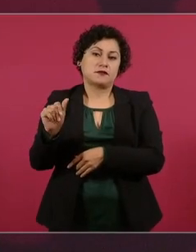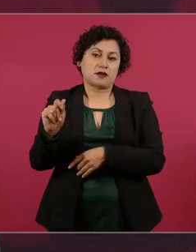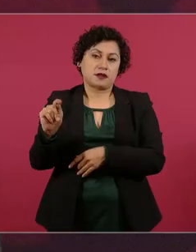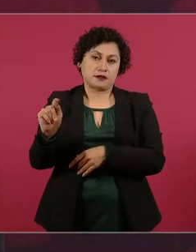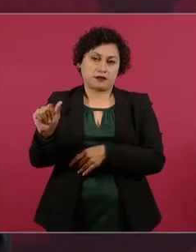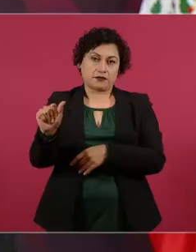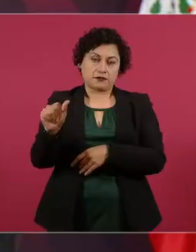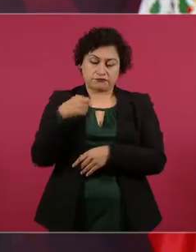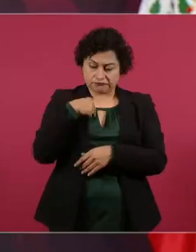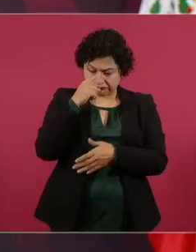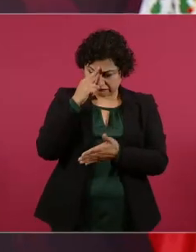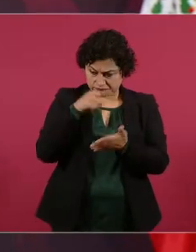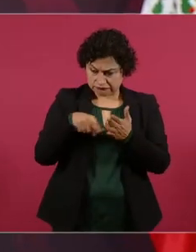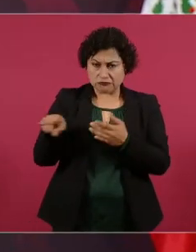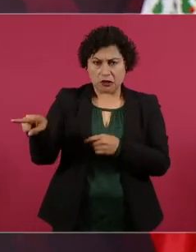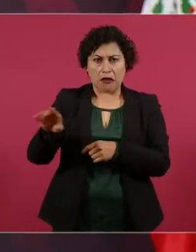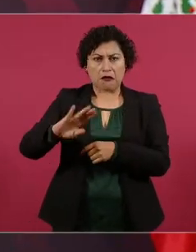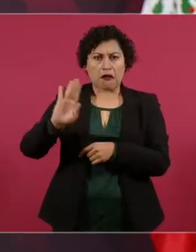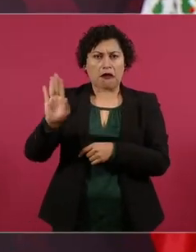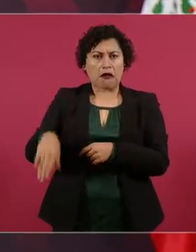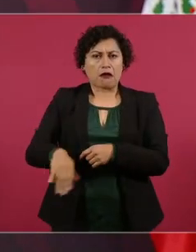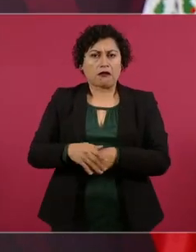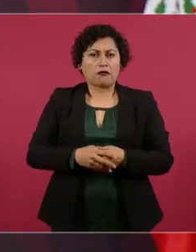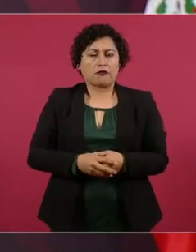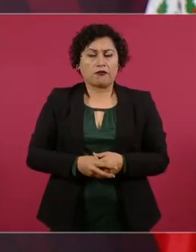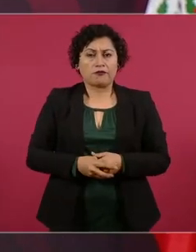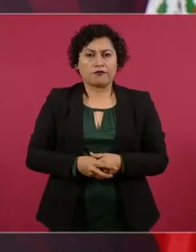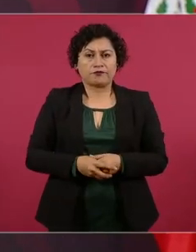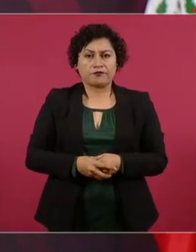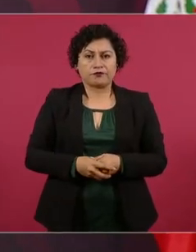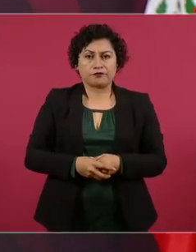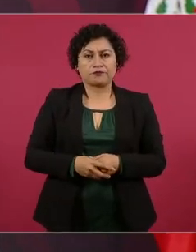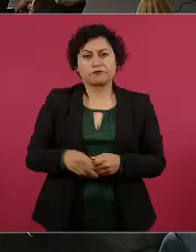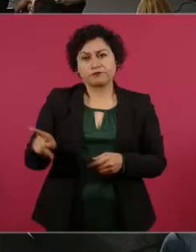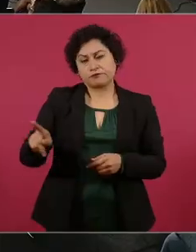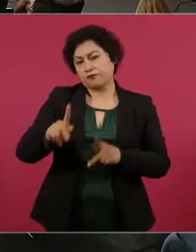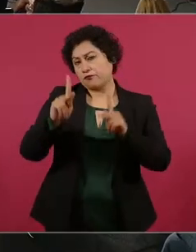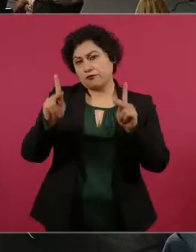Yo creo que ya falleció el señor. Que en paz descanse.